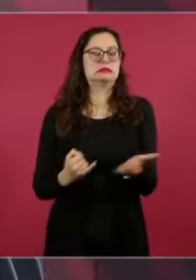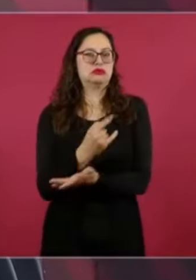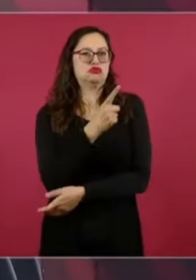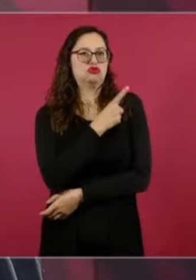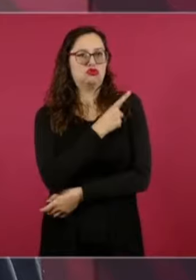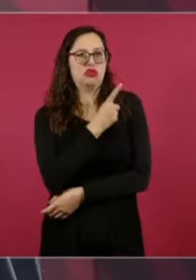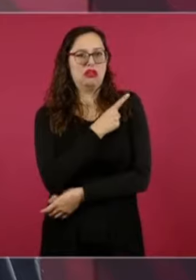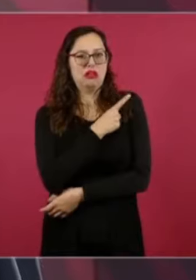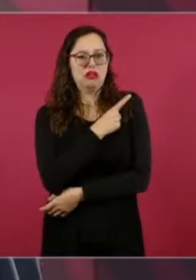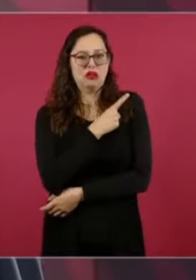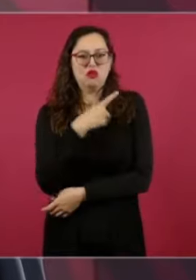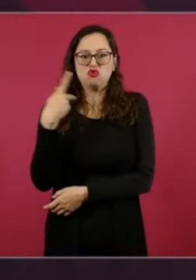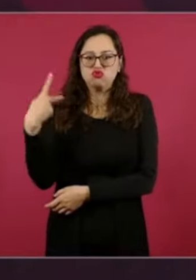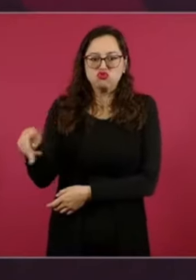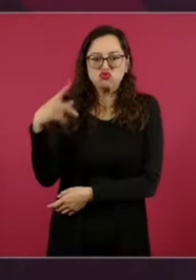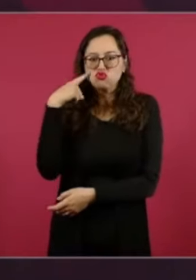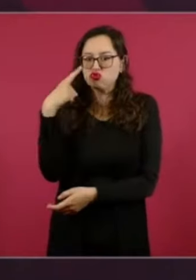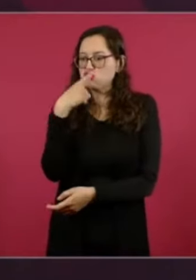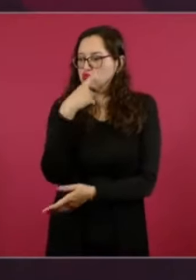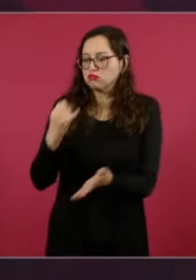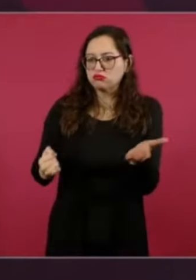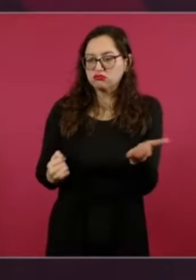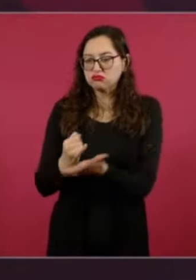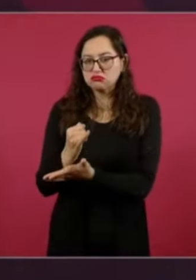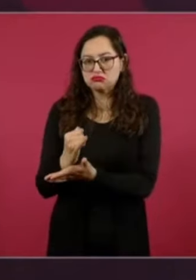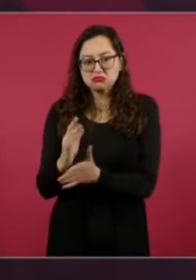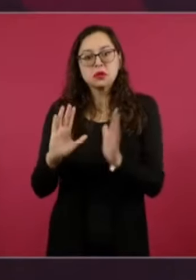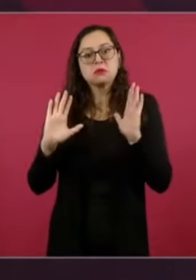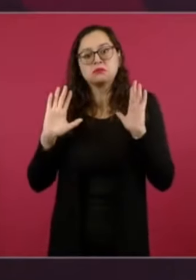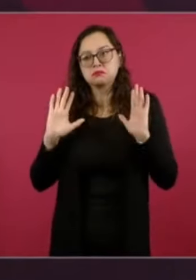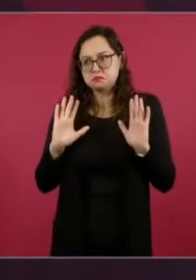electa. Y yo, cuando